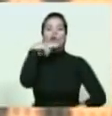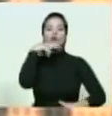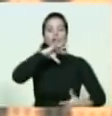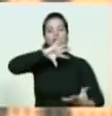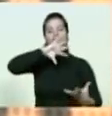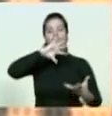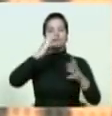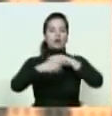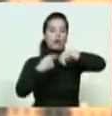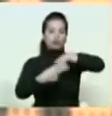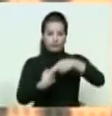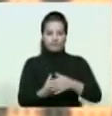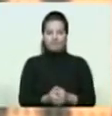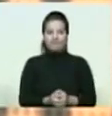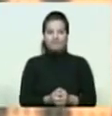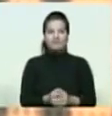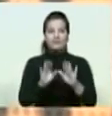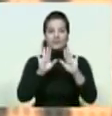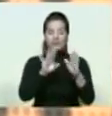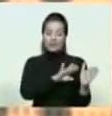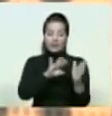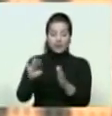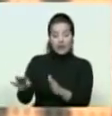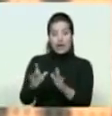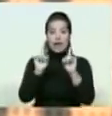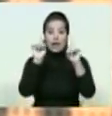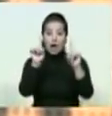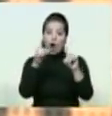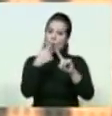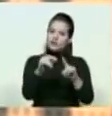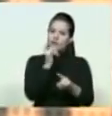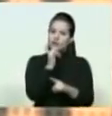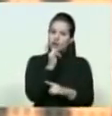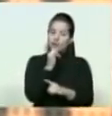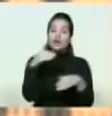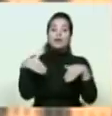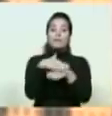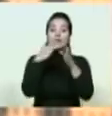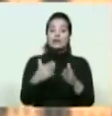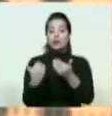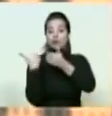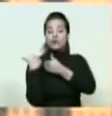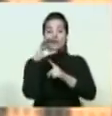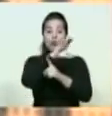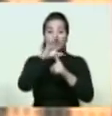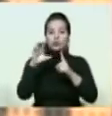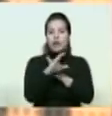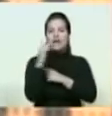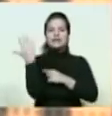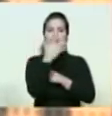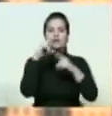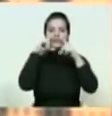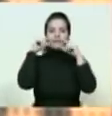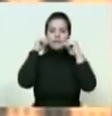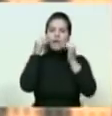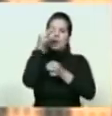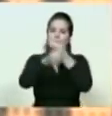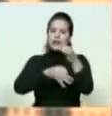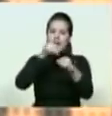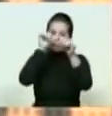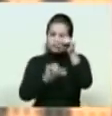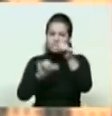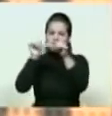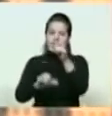Vamos ahora a otras informaciones. En el Teatro Teresa Carreño, el ministro del Poder Popular para la Cultura, Ernesto Villegas, ofrece detalles sobre la 13ª